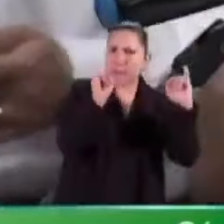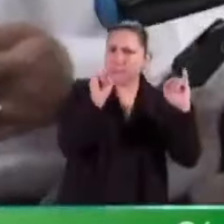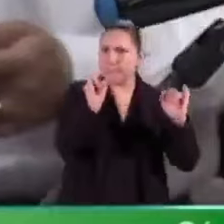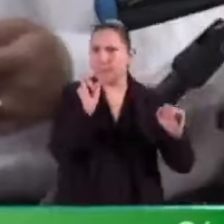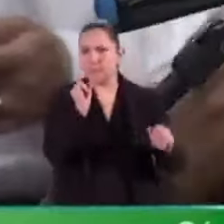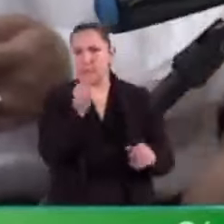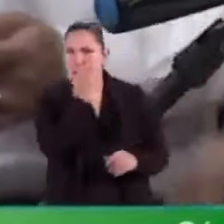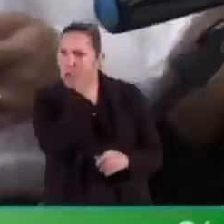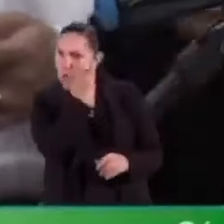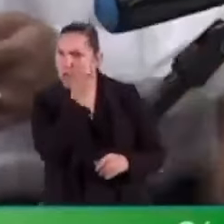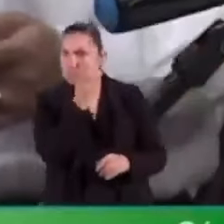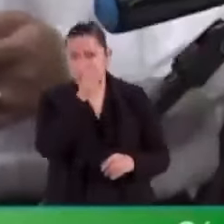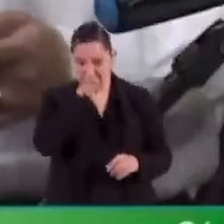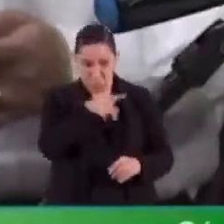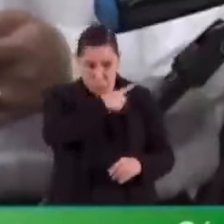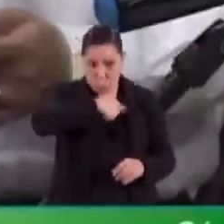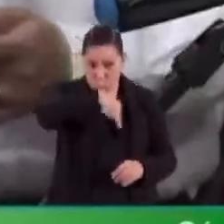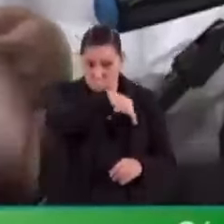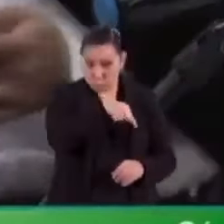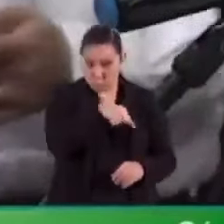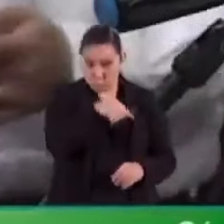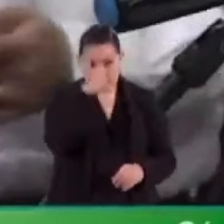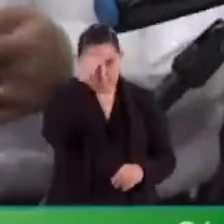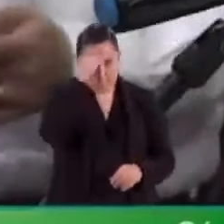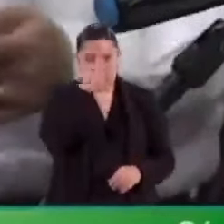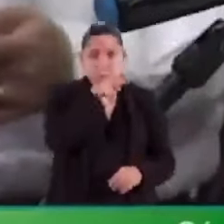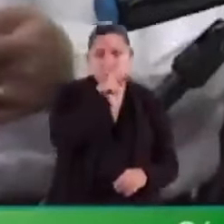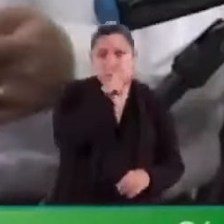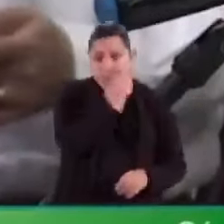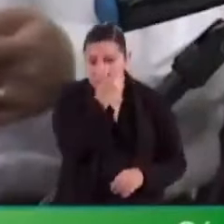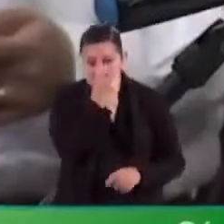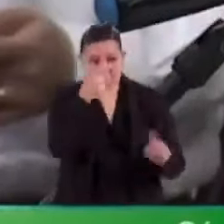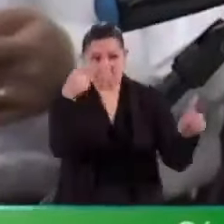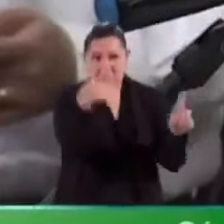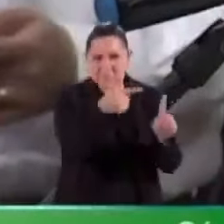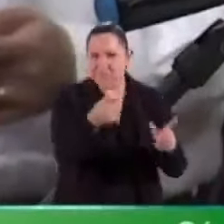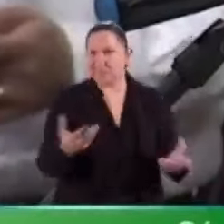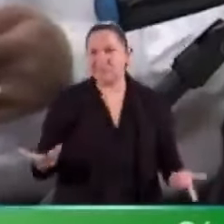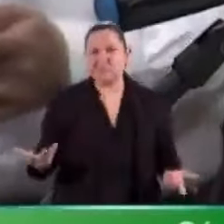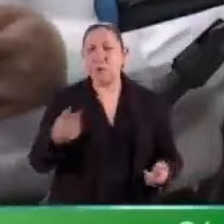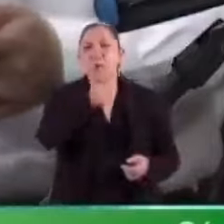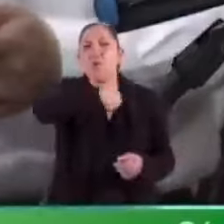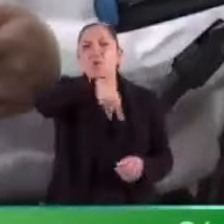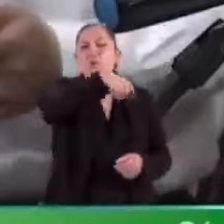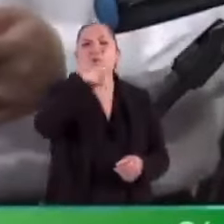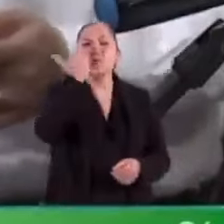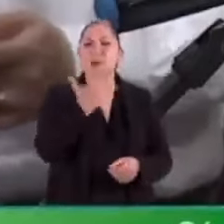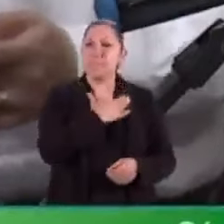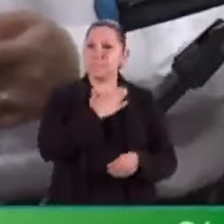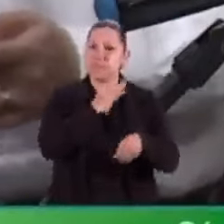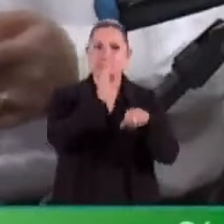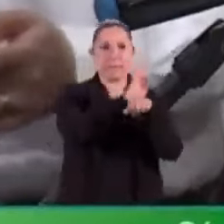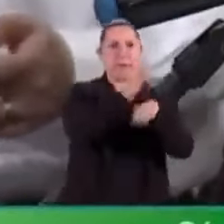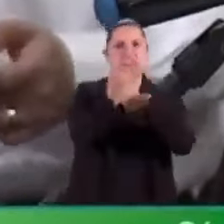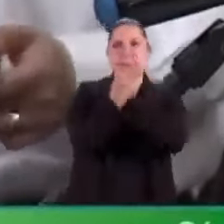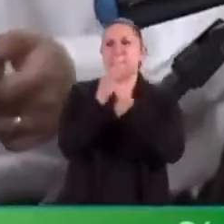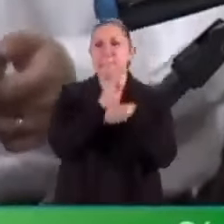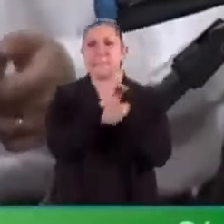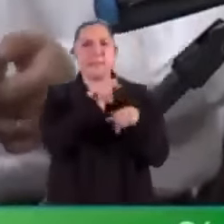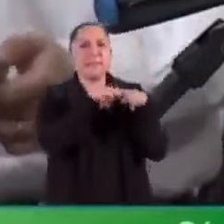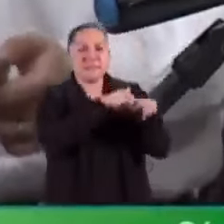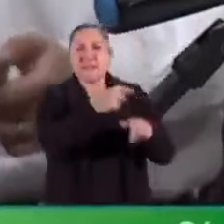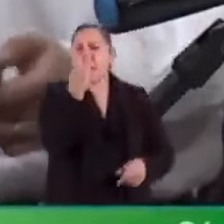sus intereses y sus privilegios. Y hablamos con base en los hechos de lo que hemos visto a lo largo de la historia de nuestro